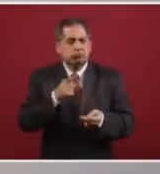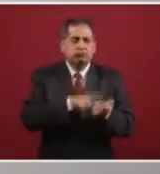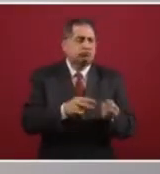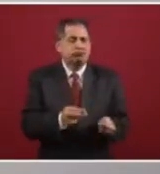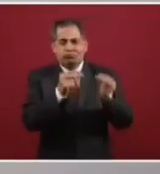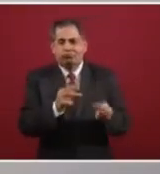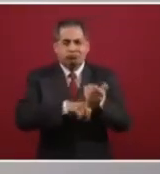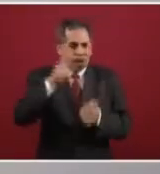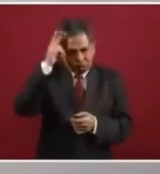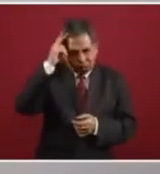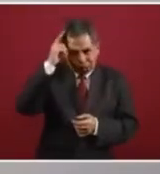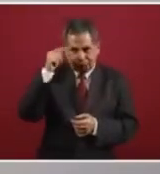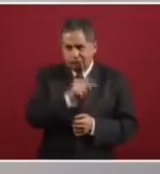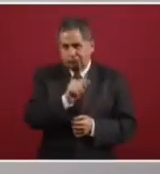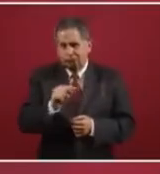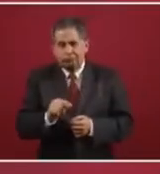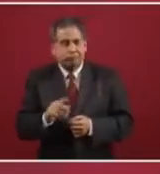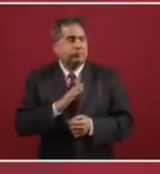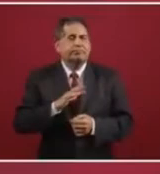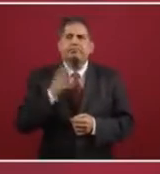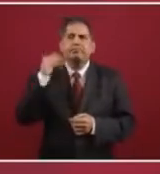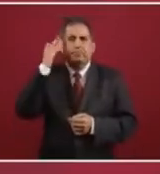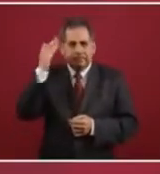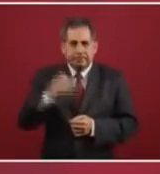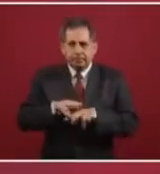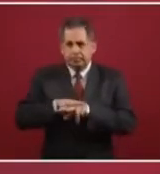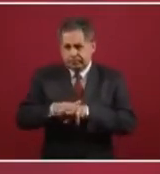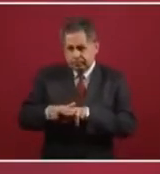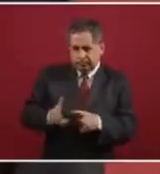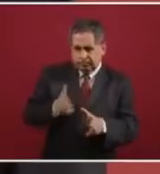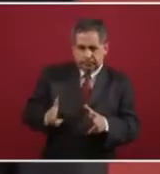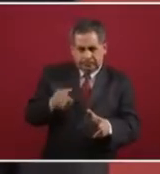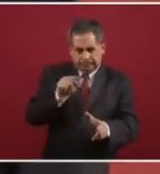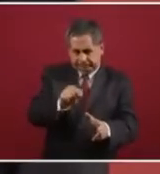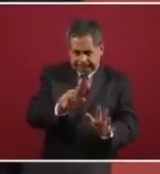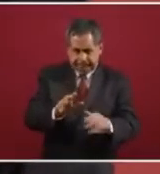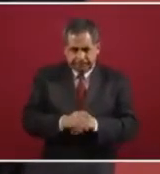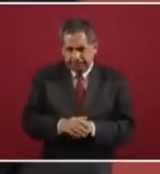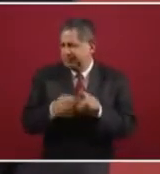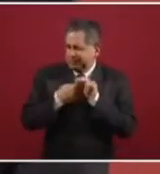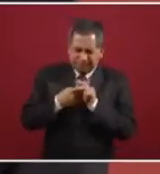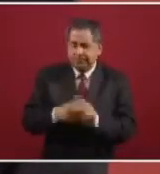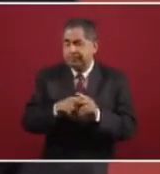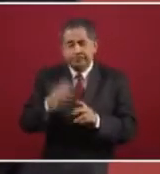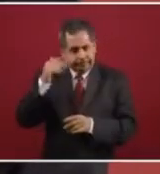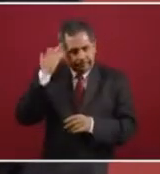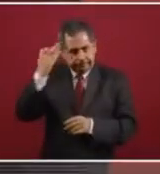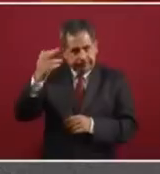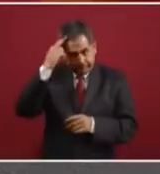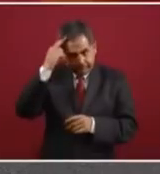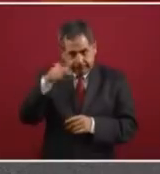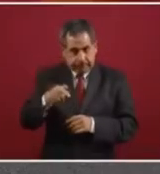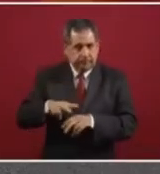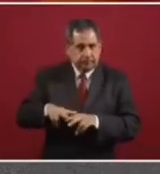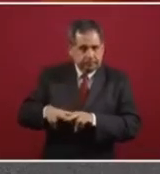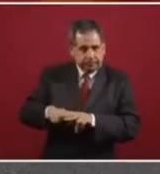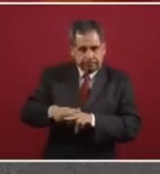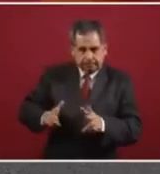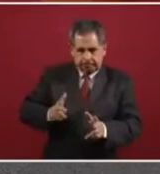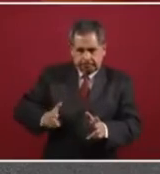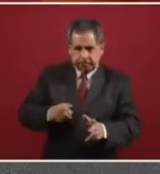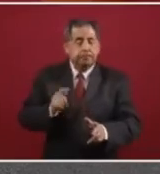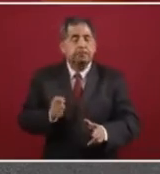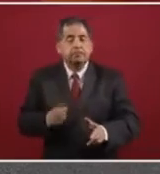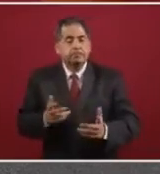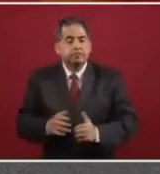que hacen. Había un ferrocarril al inicio del porfiriato, que